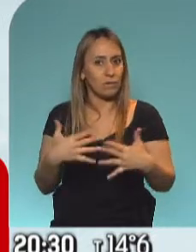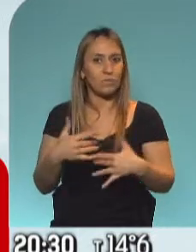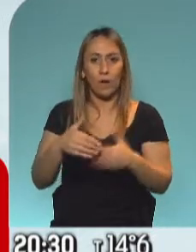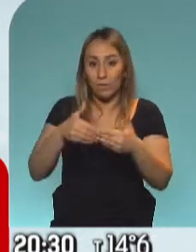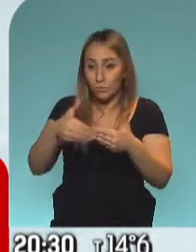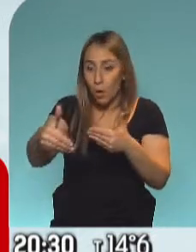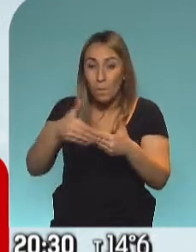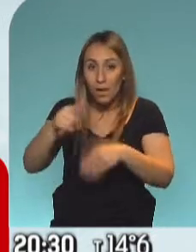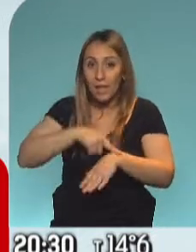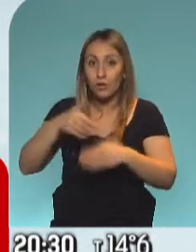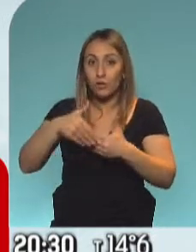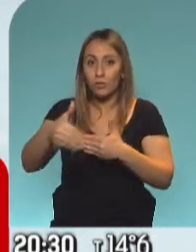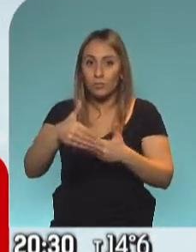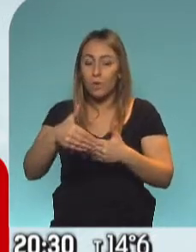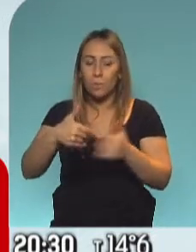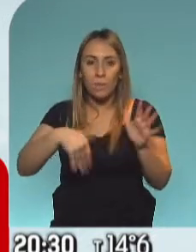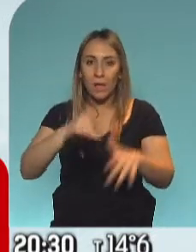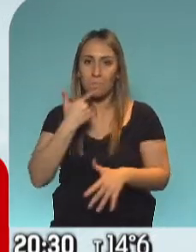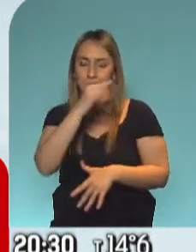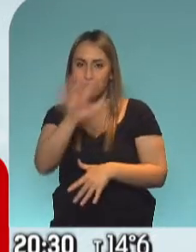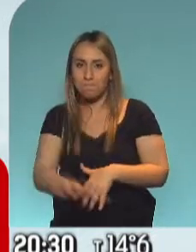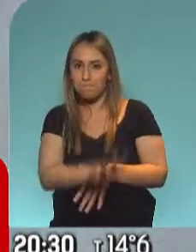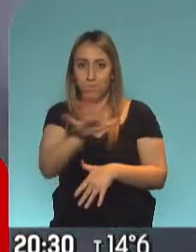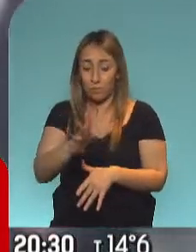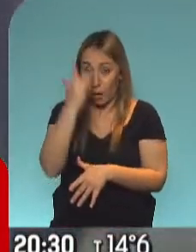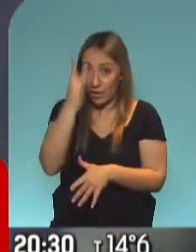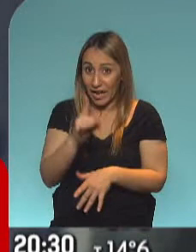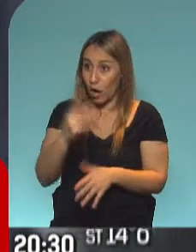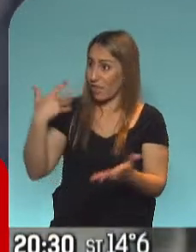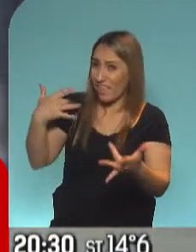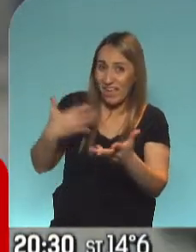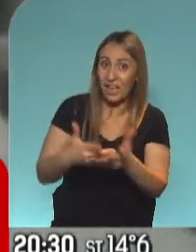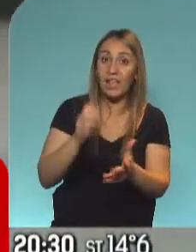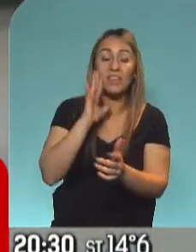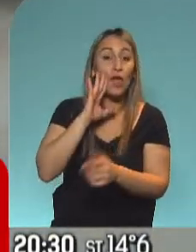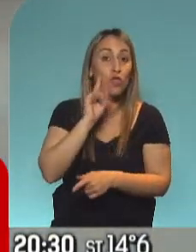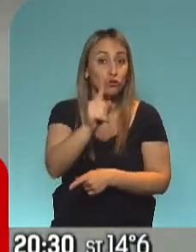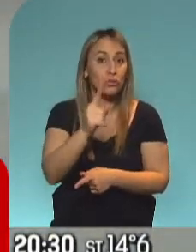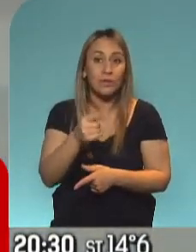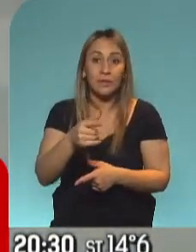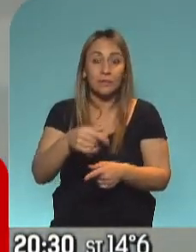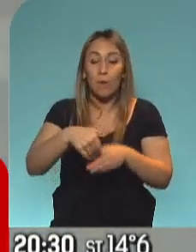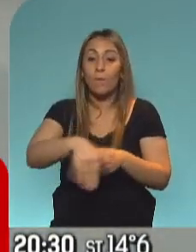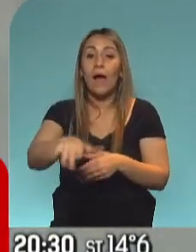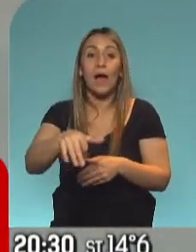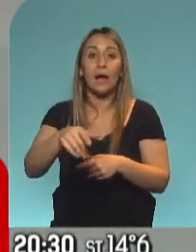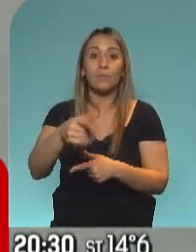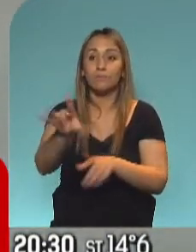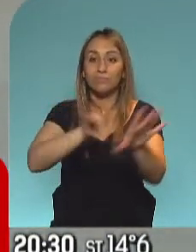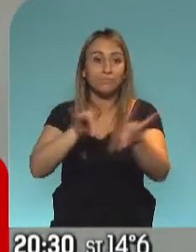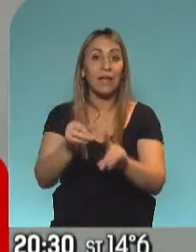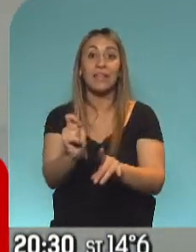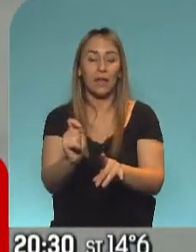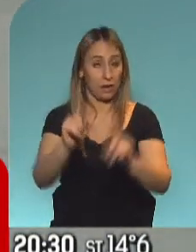electoral más incierta de la historia de los Estados Unidos, porque no sabemos qué es lo que va a suceder. ¿Y por qué digo esto? Ya se está